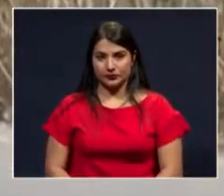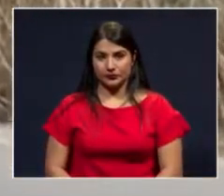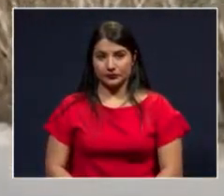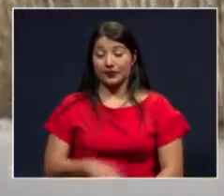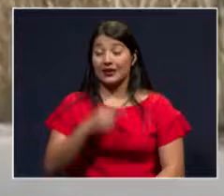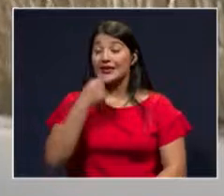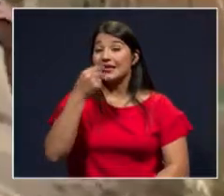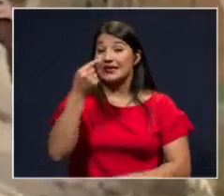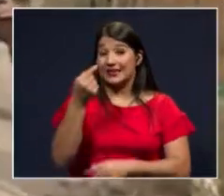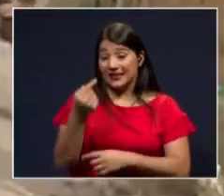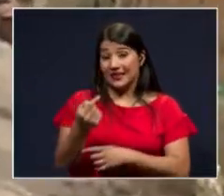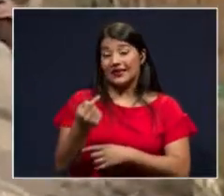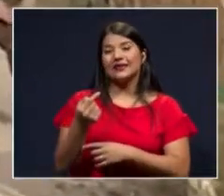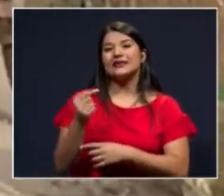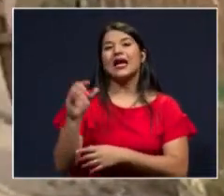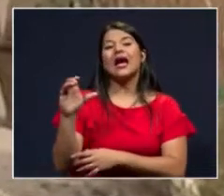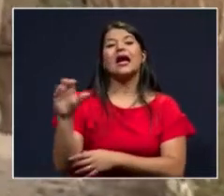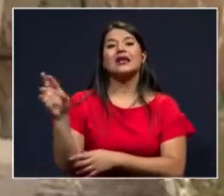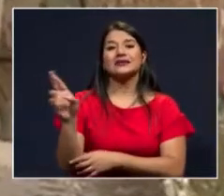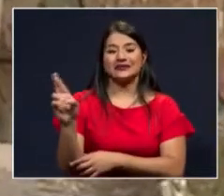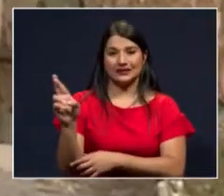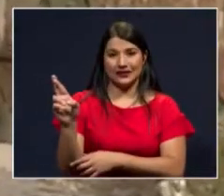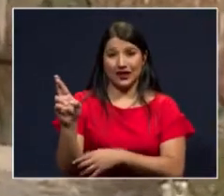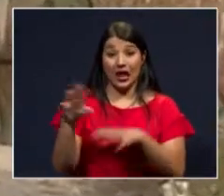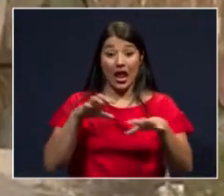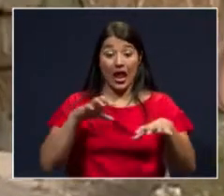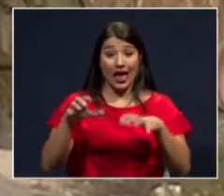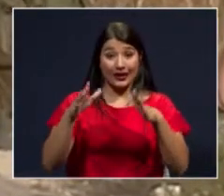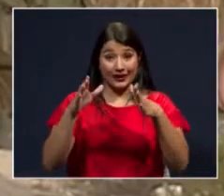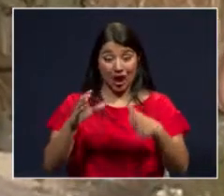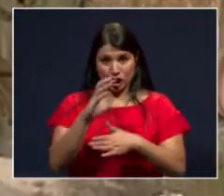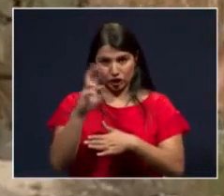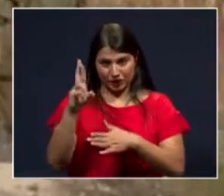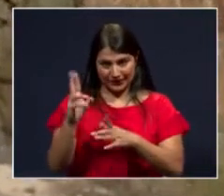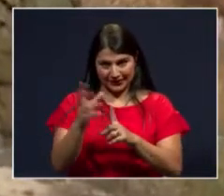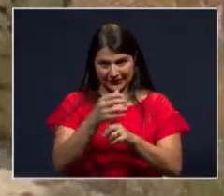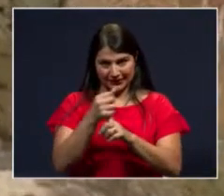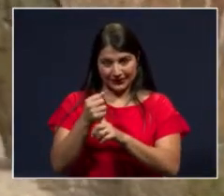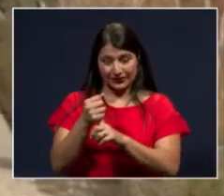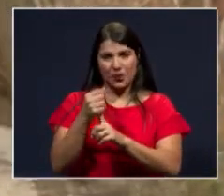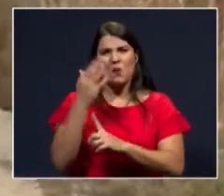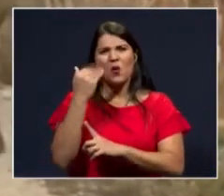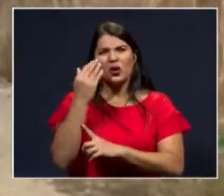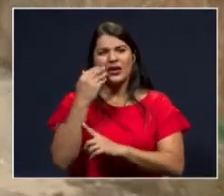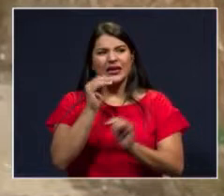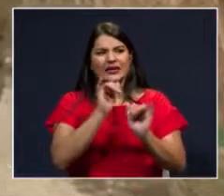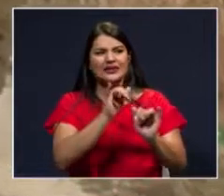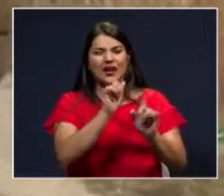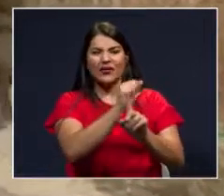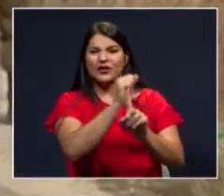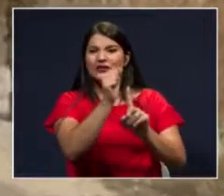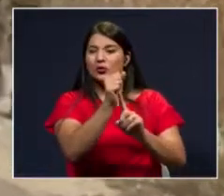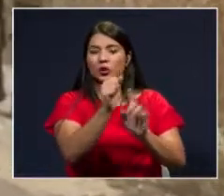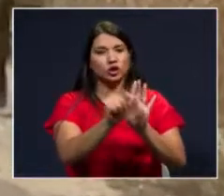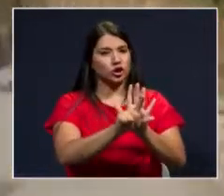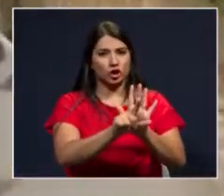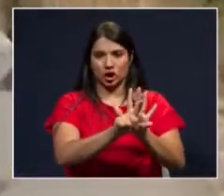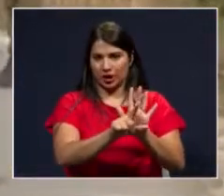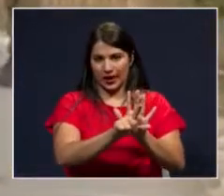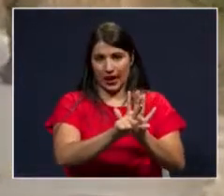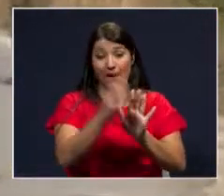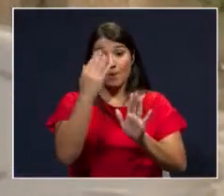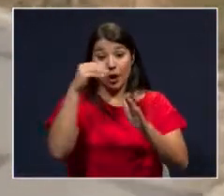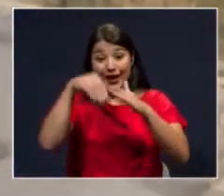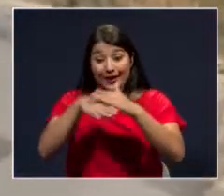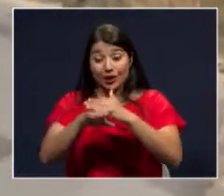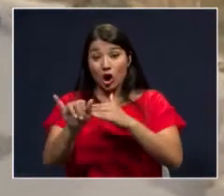Según un comunicado emitido por la Cancillería, la activista costarricense fue detenida por encontrarse en una situación migratoria irregular, pues ingresó